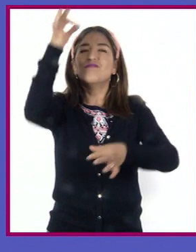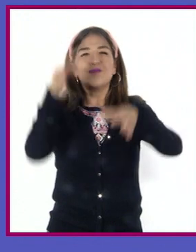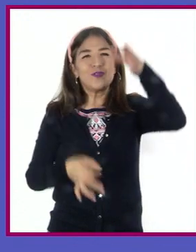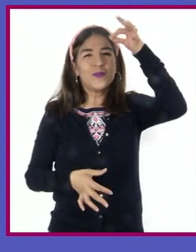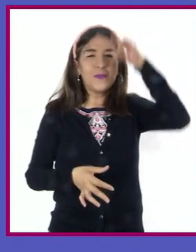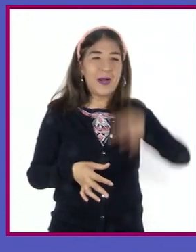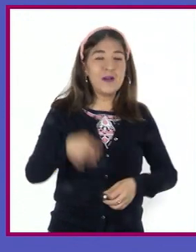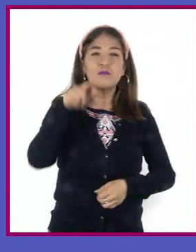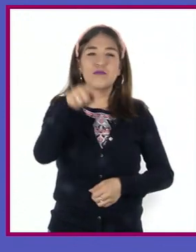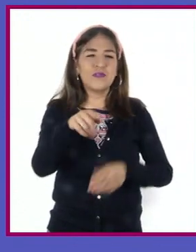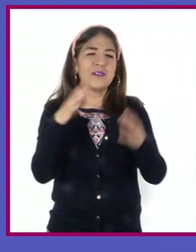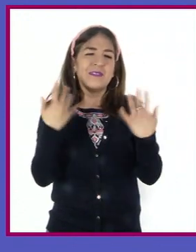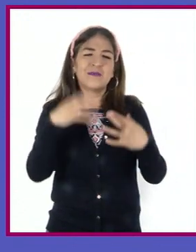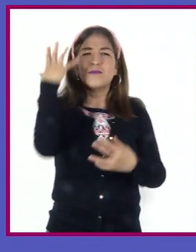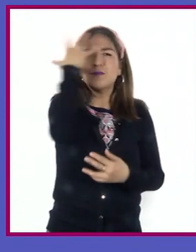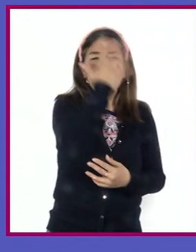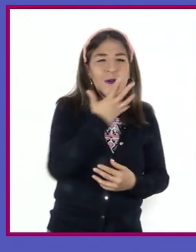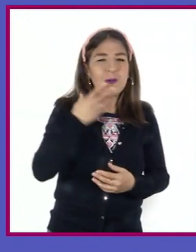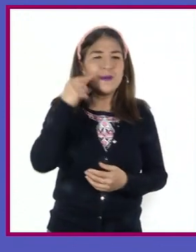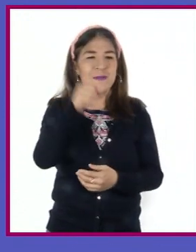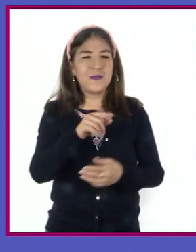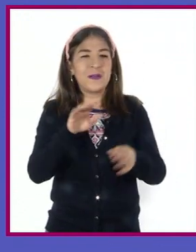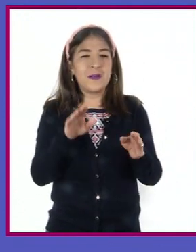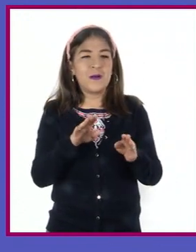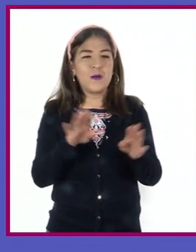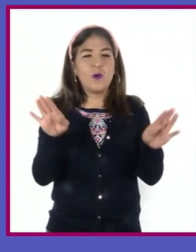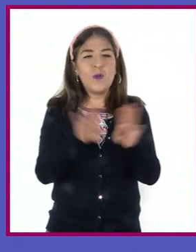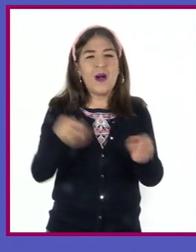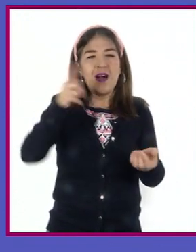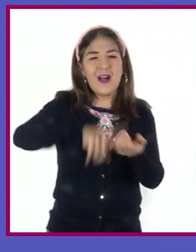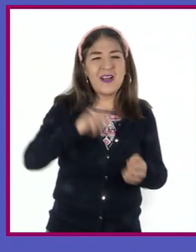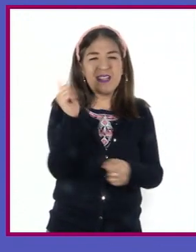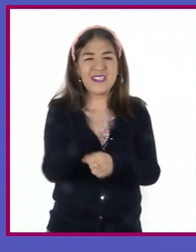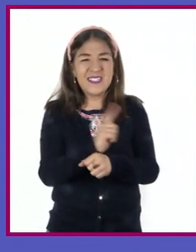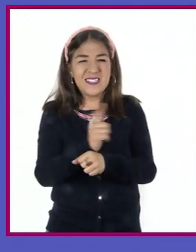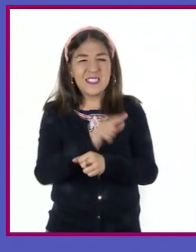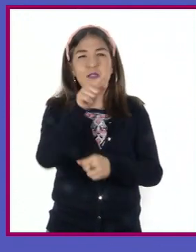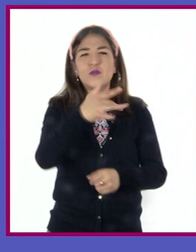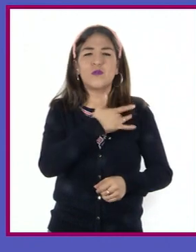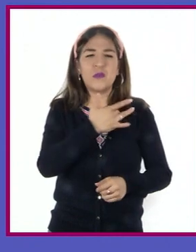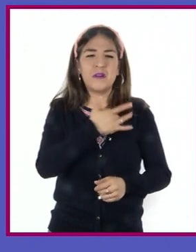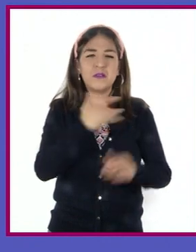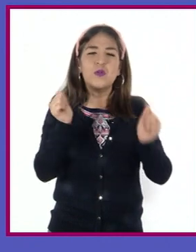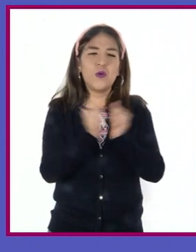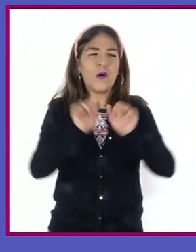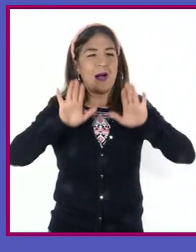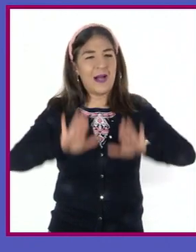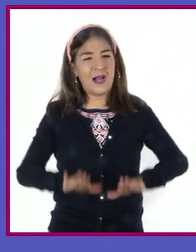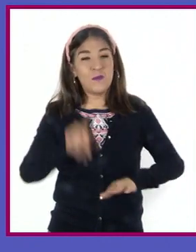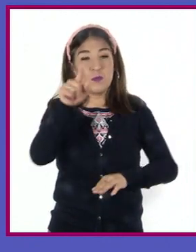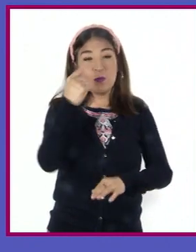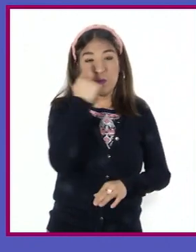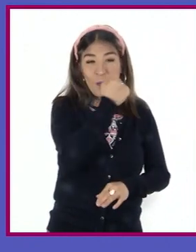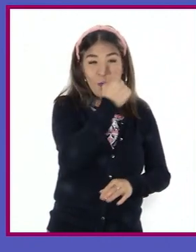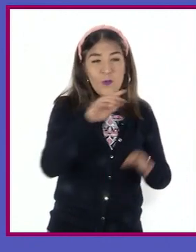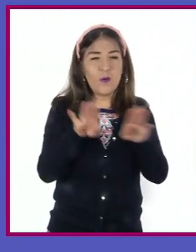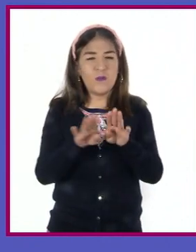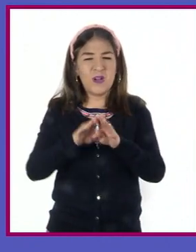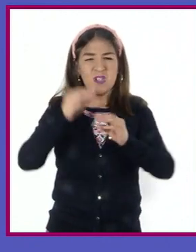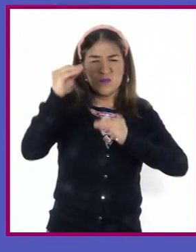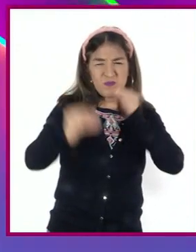amoroso. Un ejemplo de hipérbole que utilizamos cotidianamente es cuando le decimos a alguien: